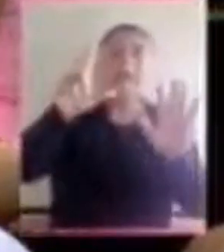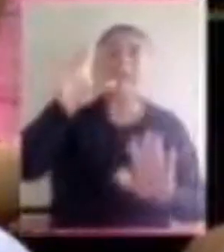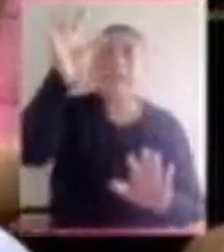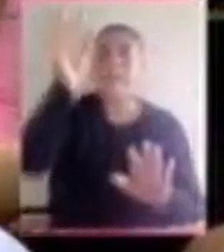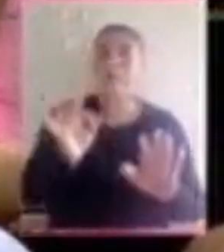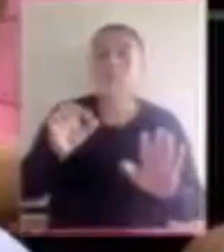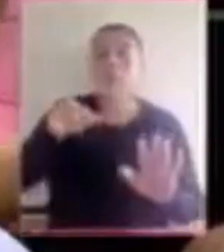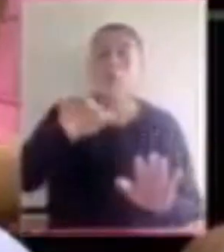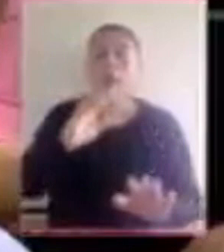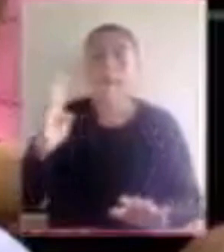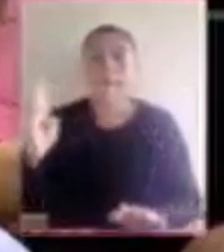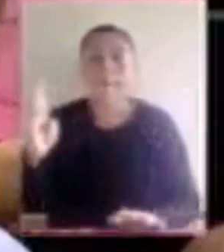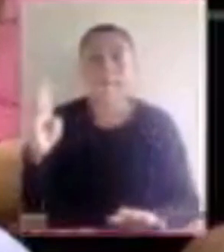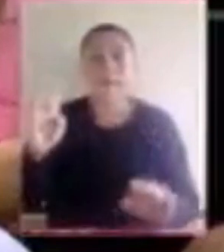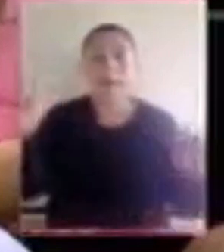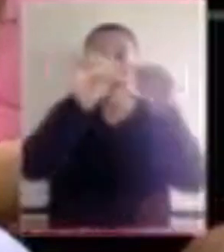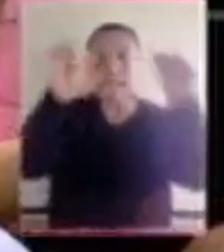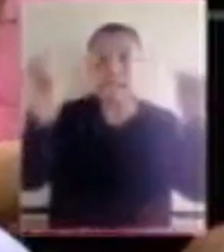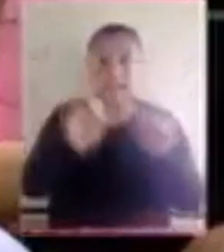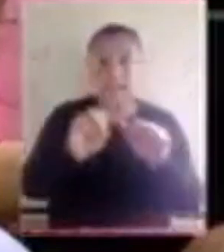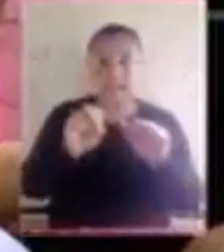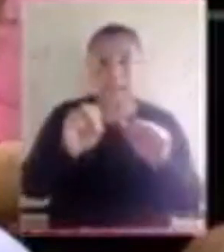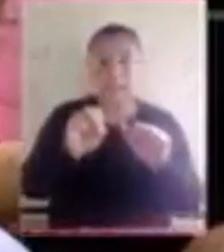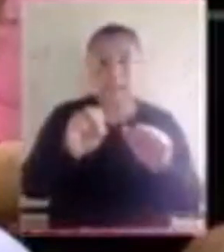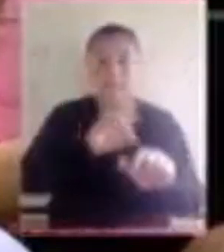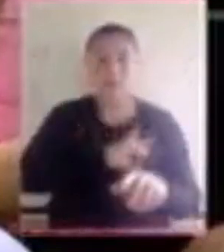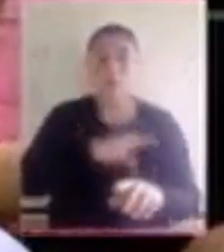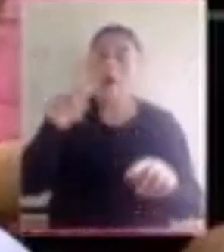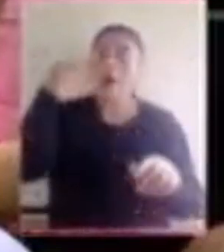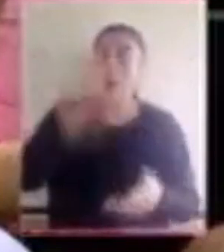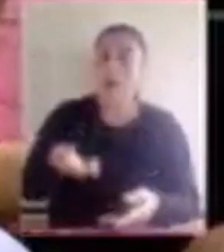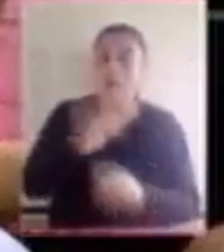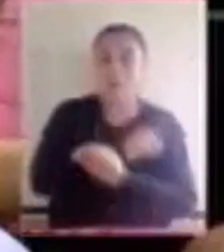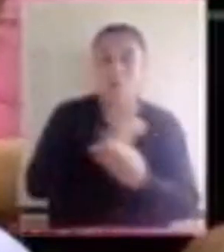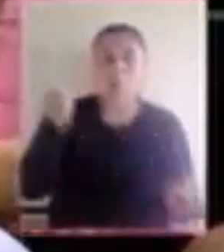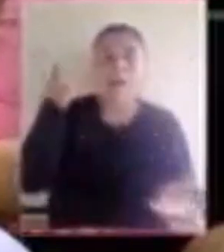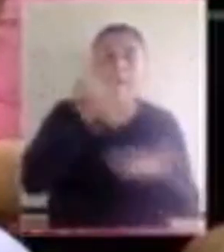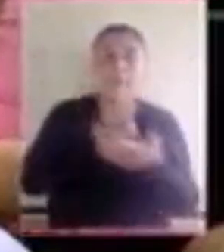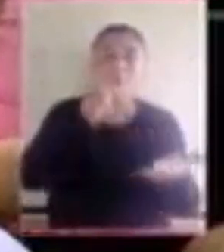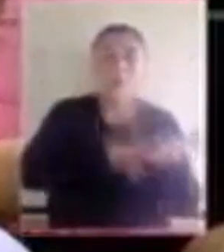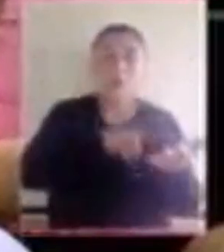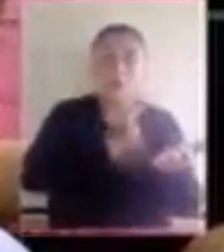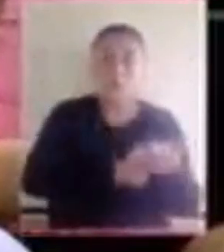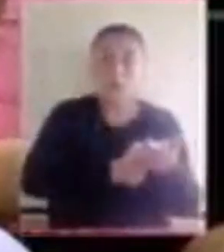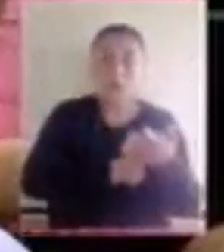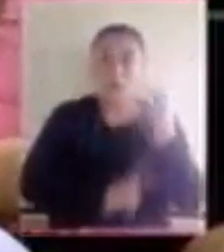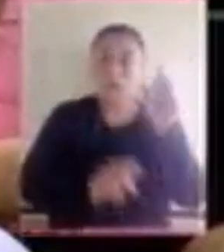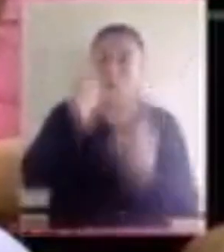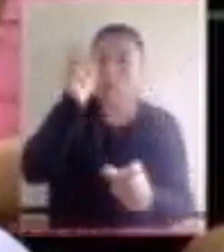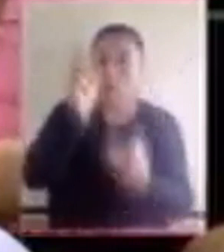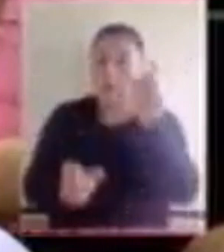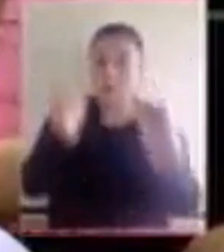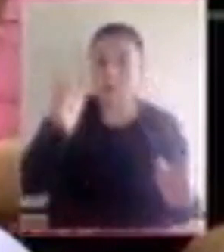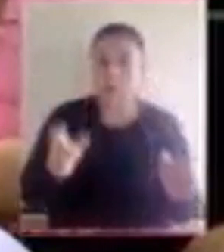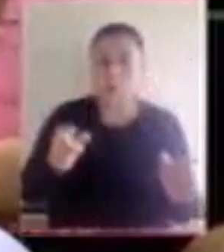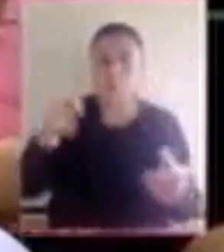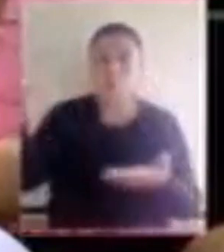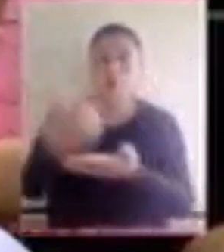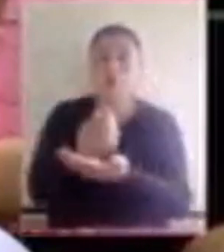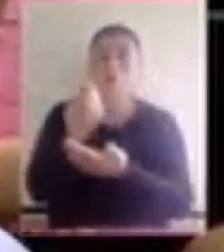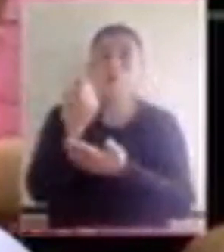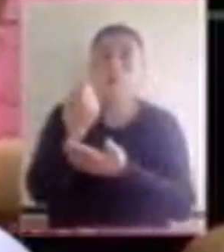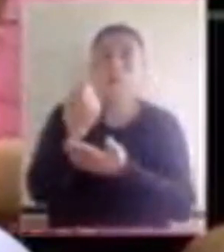El sistema tributario chileno no ha logrado hasta ahora poner impuestos efectivos sobre las personas cuyos ingresos provienen del